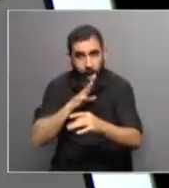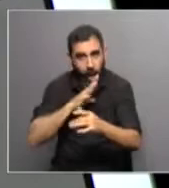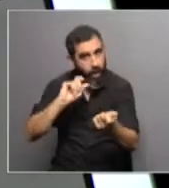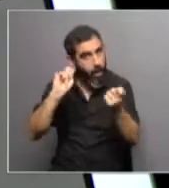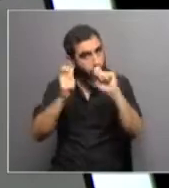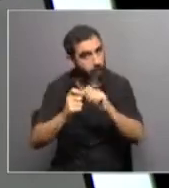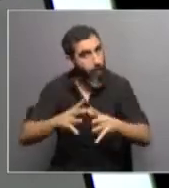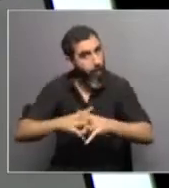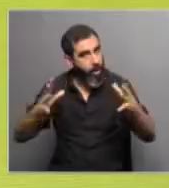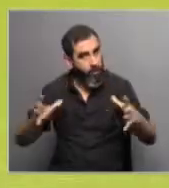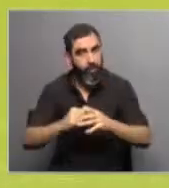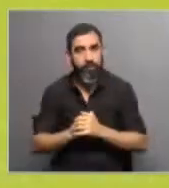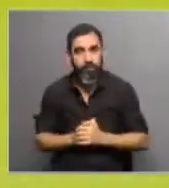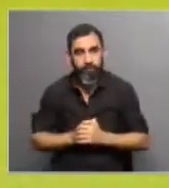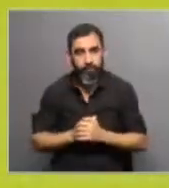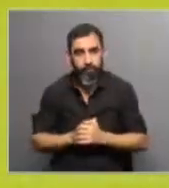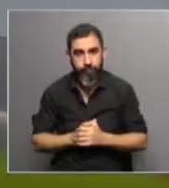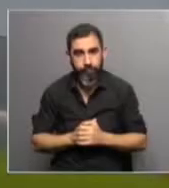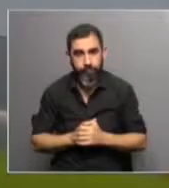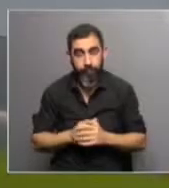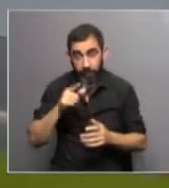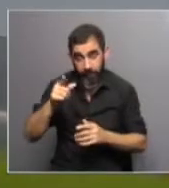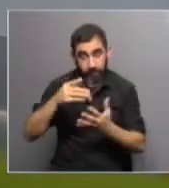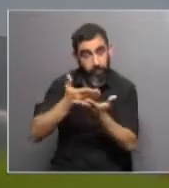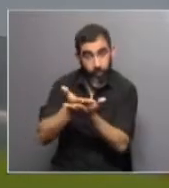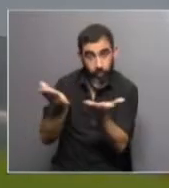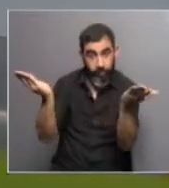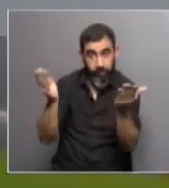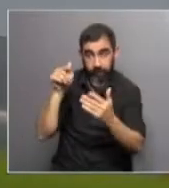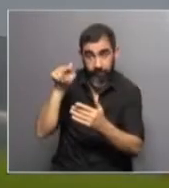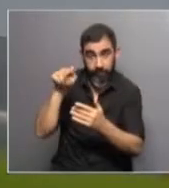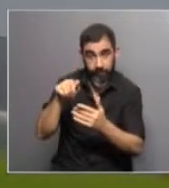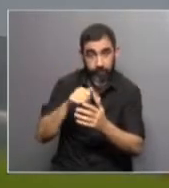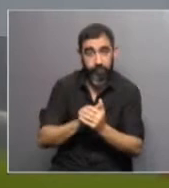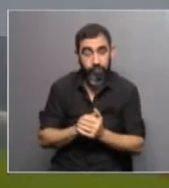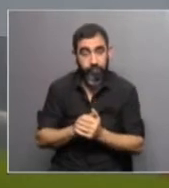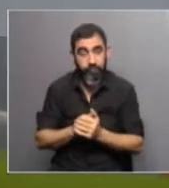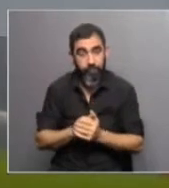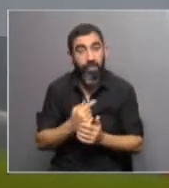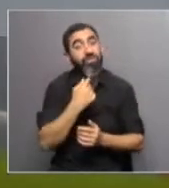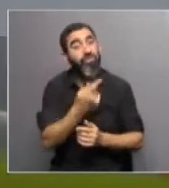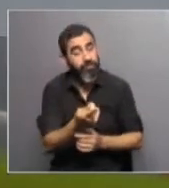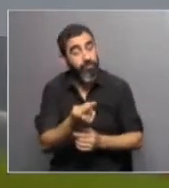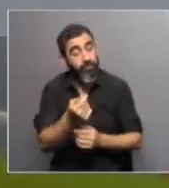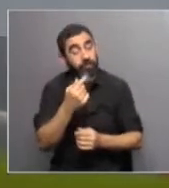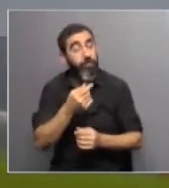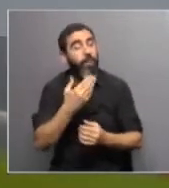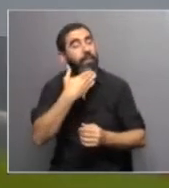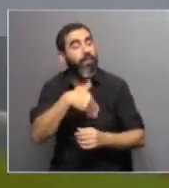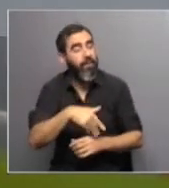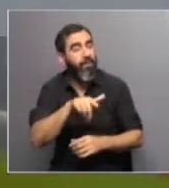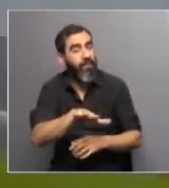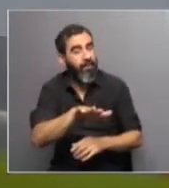cuanto exactamente. Ahí, esta gráfica es extremadamente útil o muy visual para entender